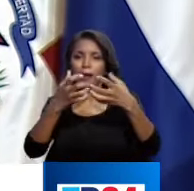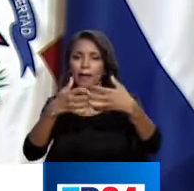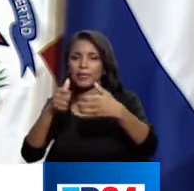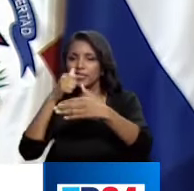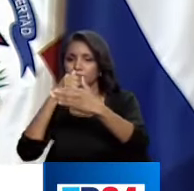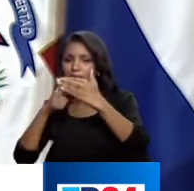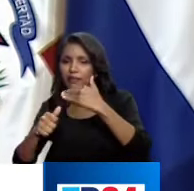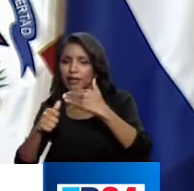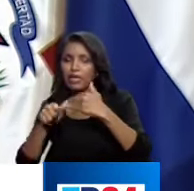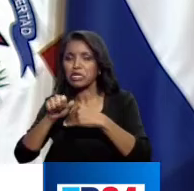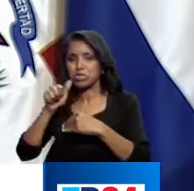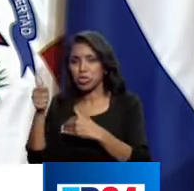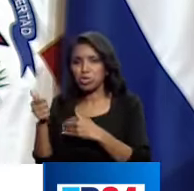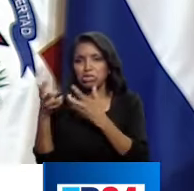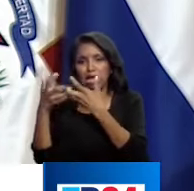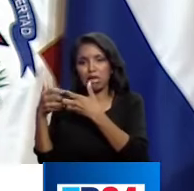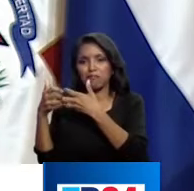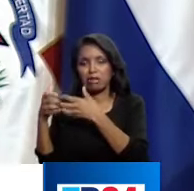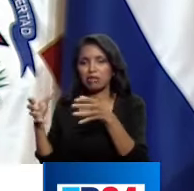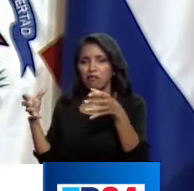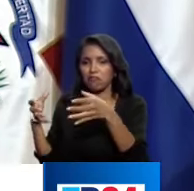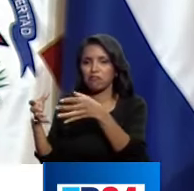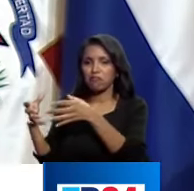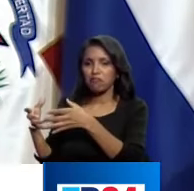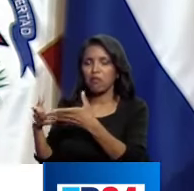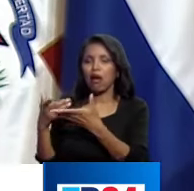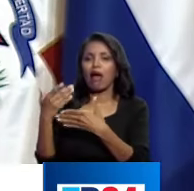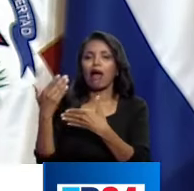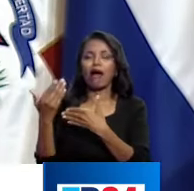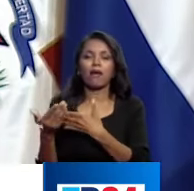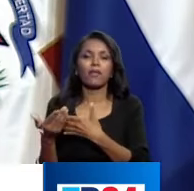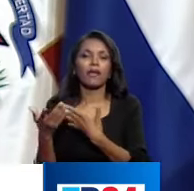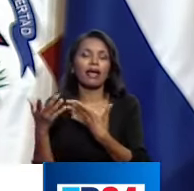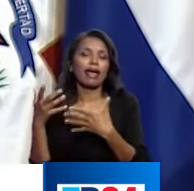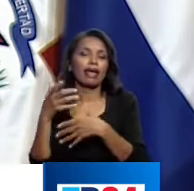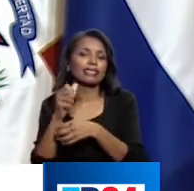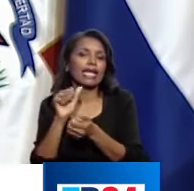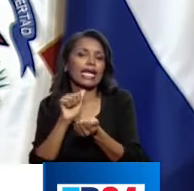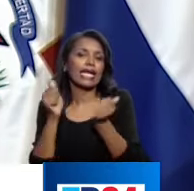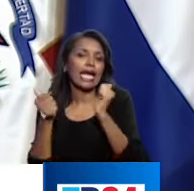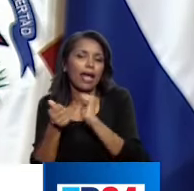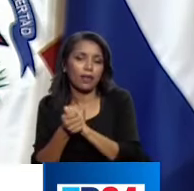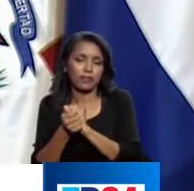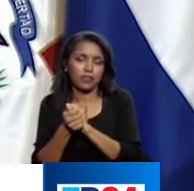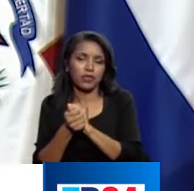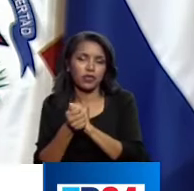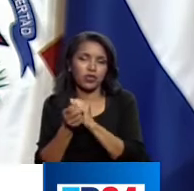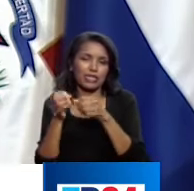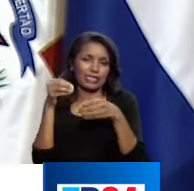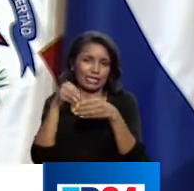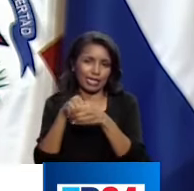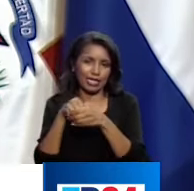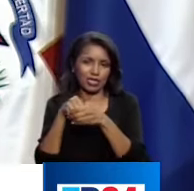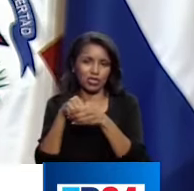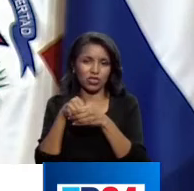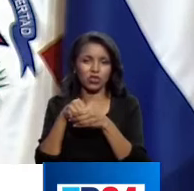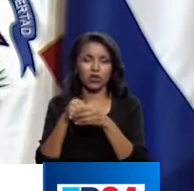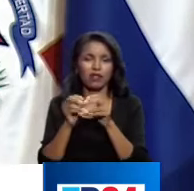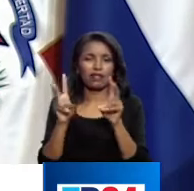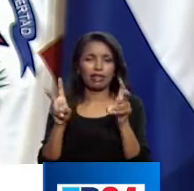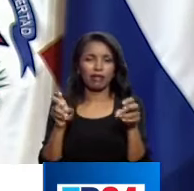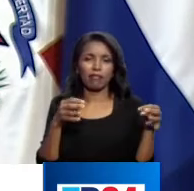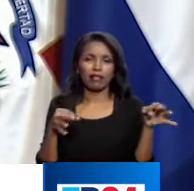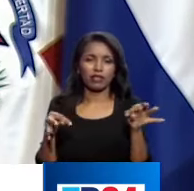sector público y lograr una reforma y modernización y adecuación del sistema jurídico e